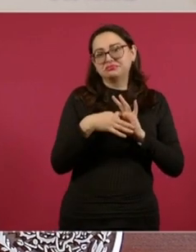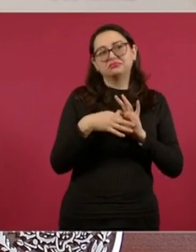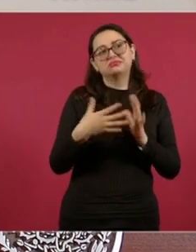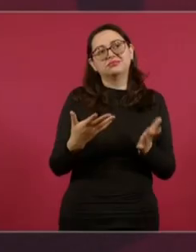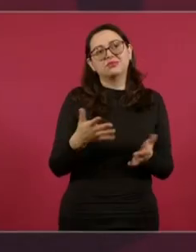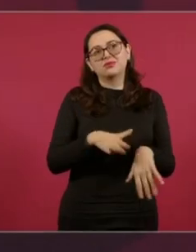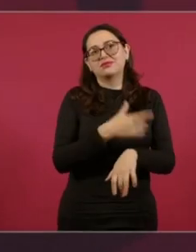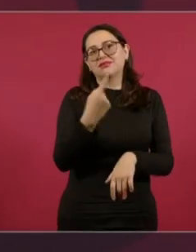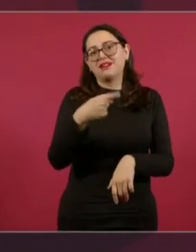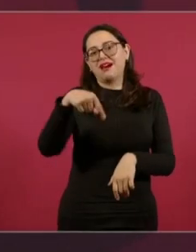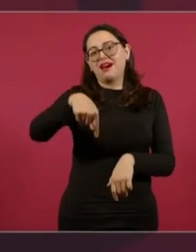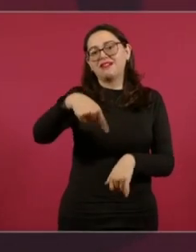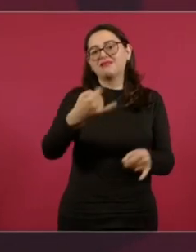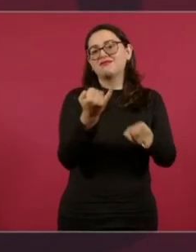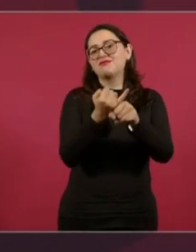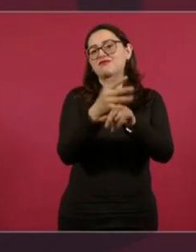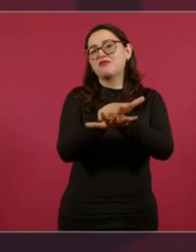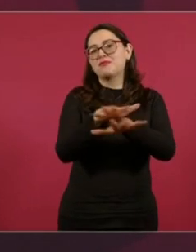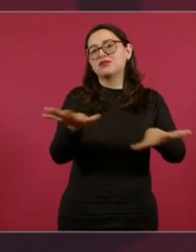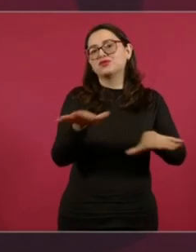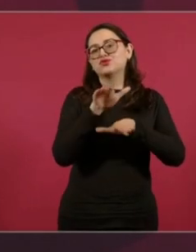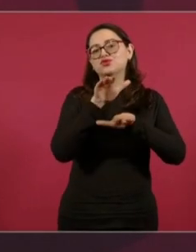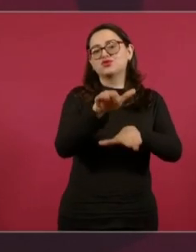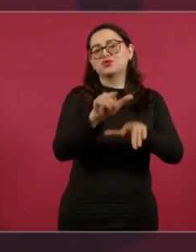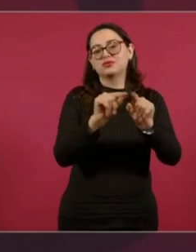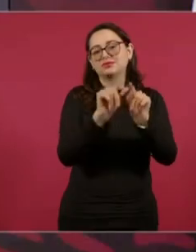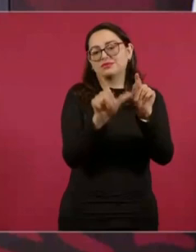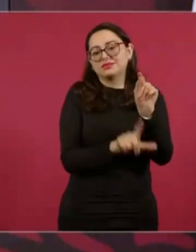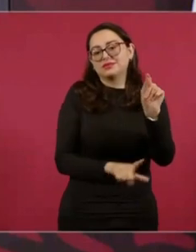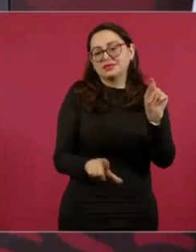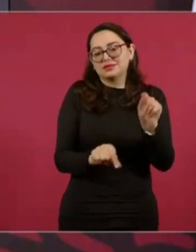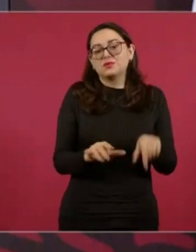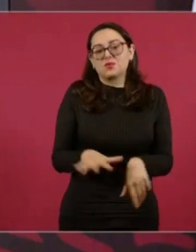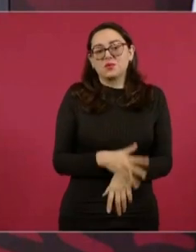Y por eso se ve mucho la mañanera.